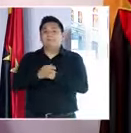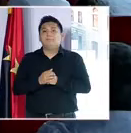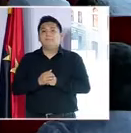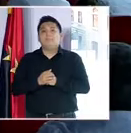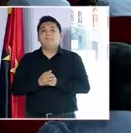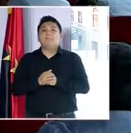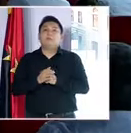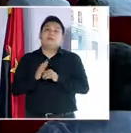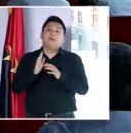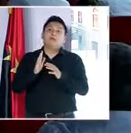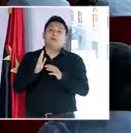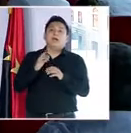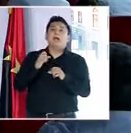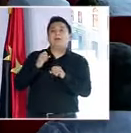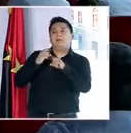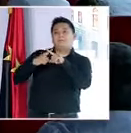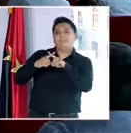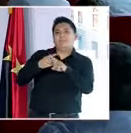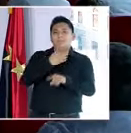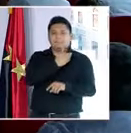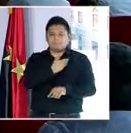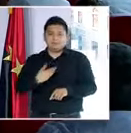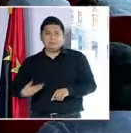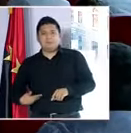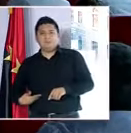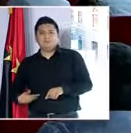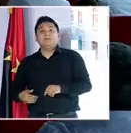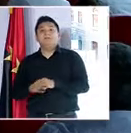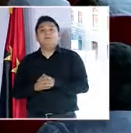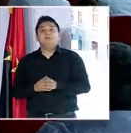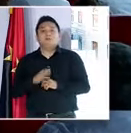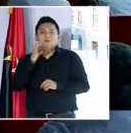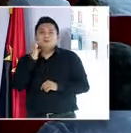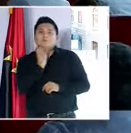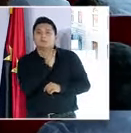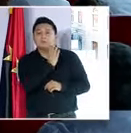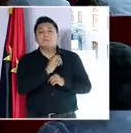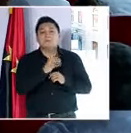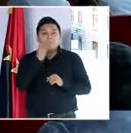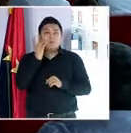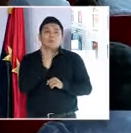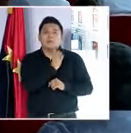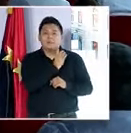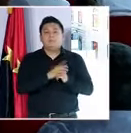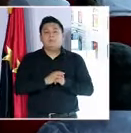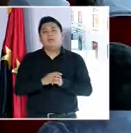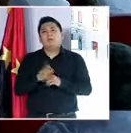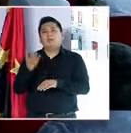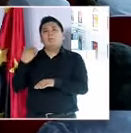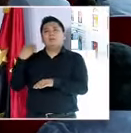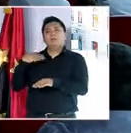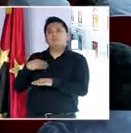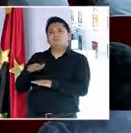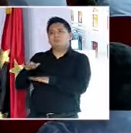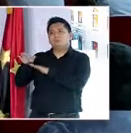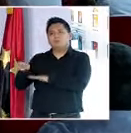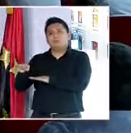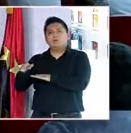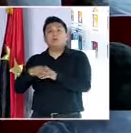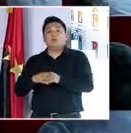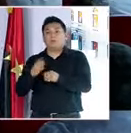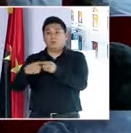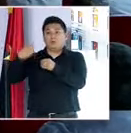al expresidente Iván Duque, a los señores parlamentarios de Norte de Santander, quienes hoy